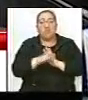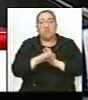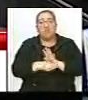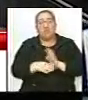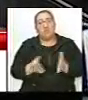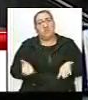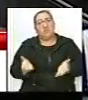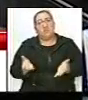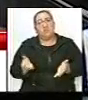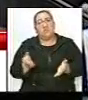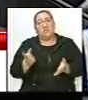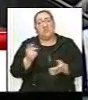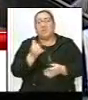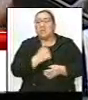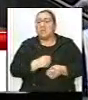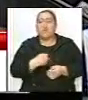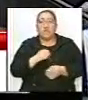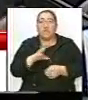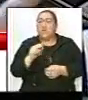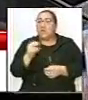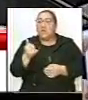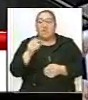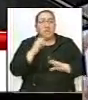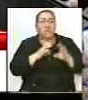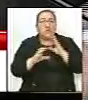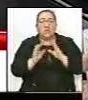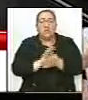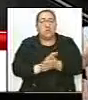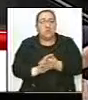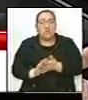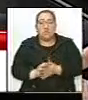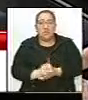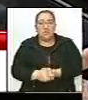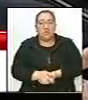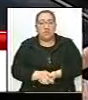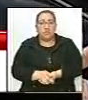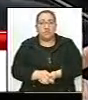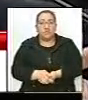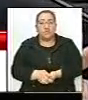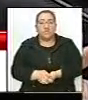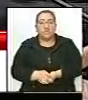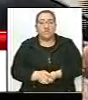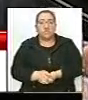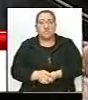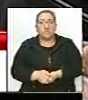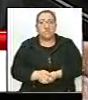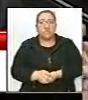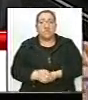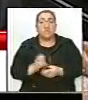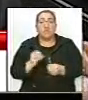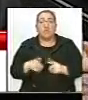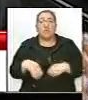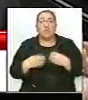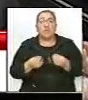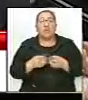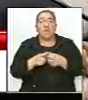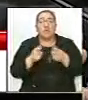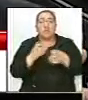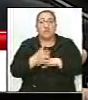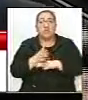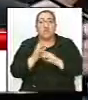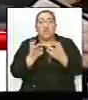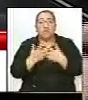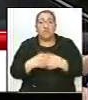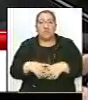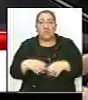agua y lamentablemente no hay ningún tipo de conversación con la gran empresa, porque tampoco se les da acceso para que la gran empresa, en este caso